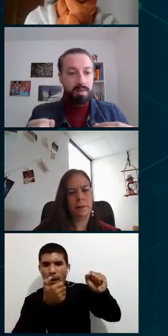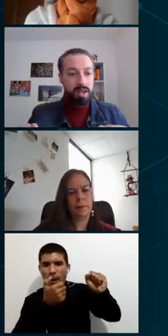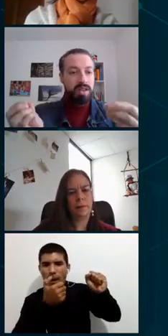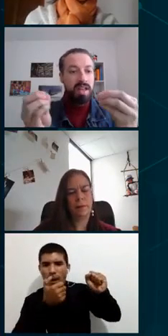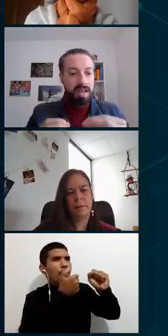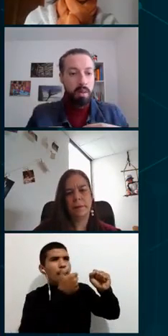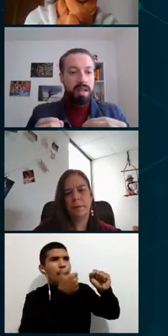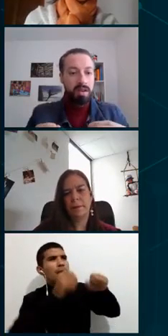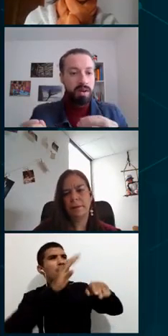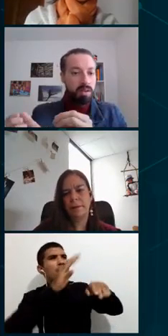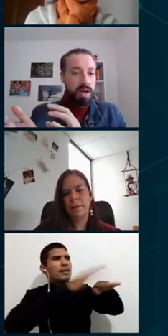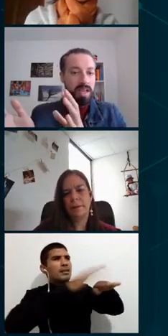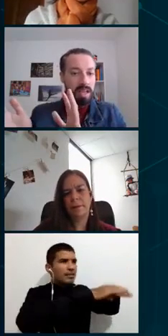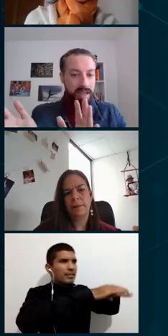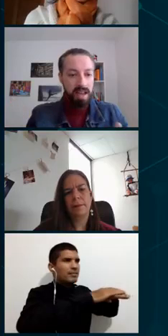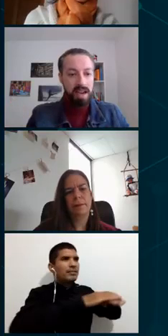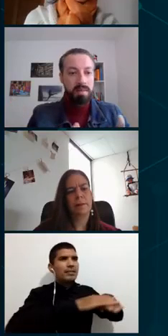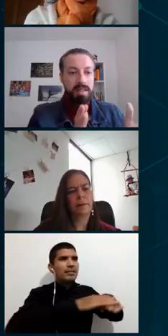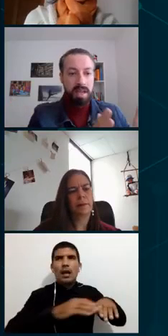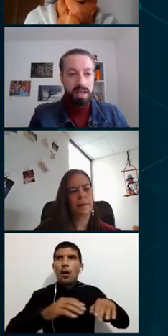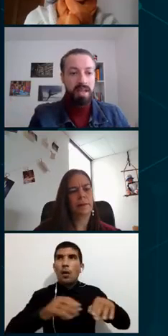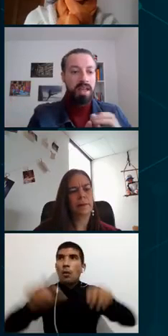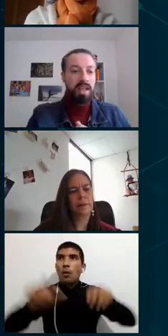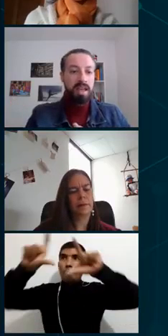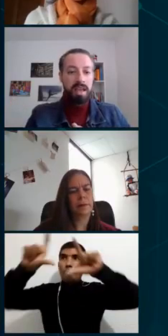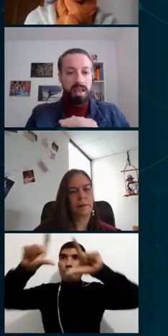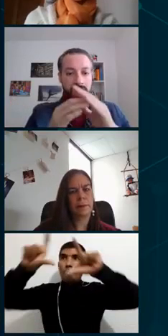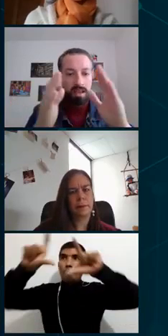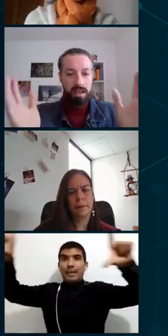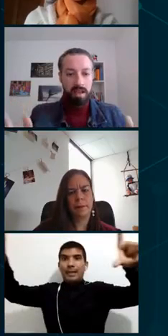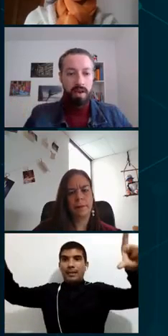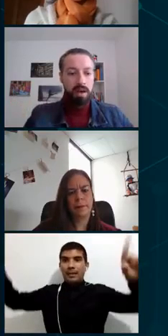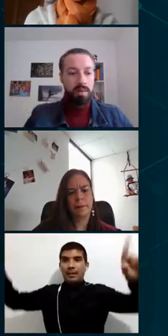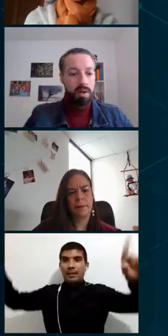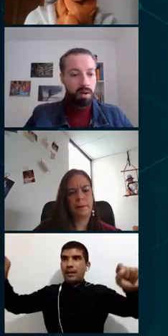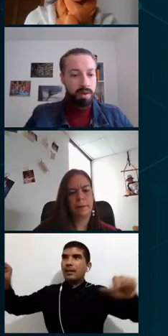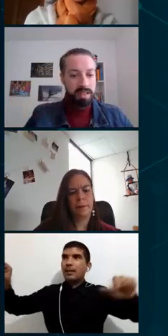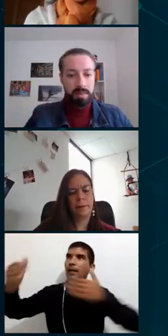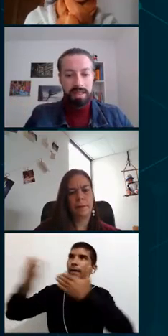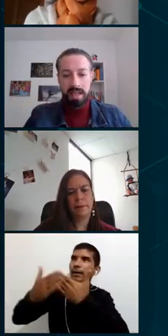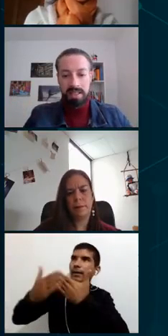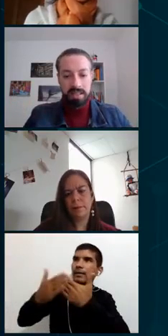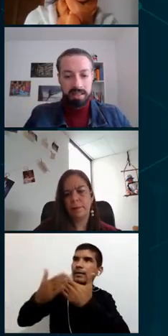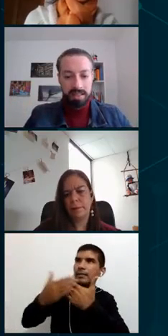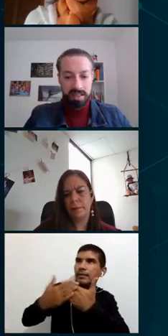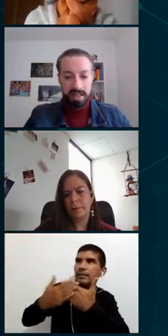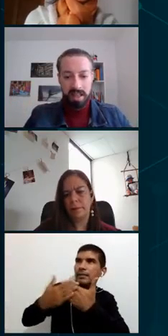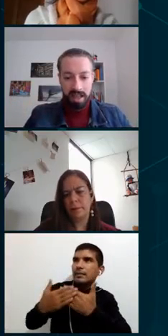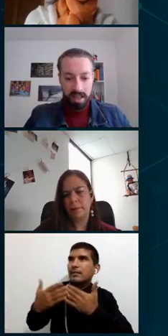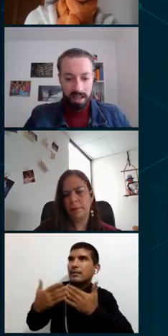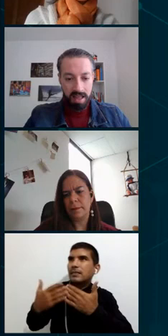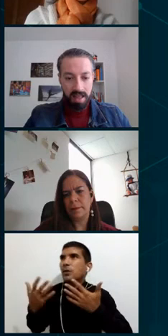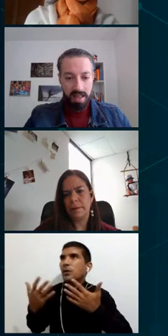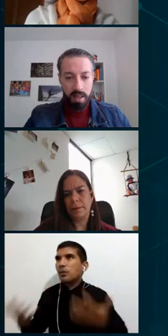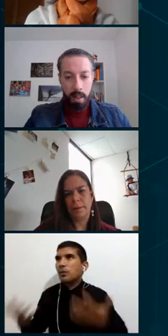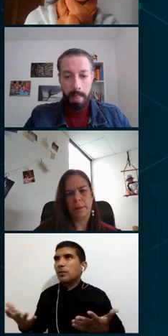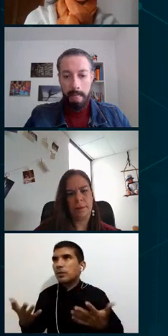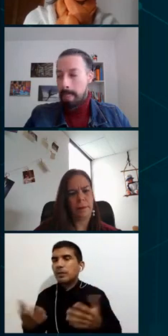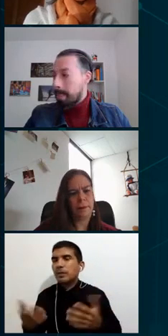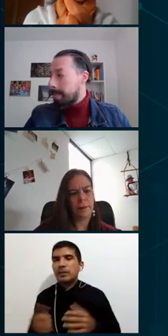esa descripción de ese momento cuando María sale del almacén y ve como esas pantallas?